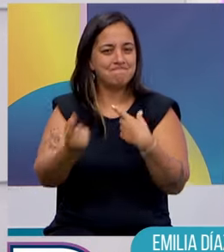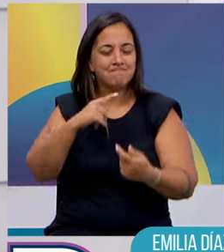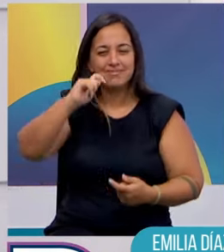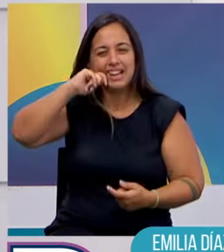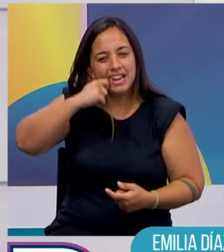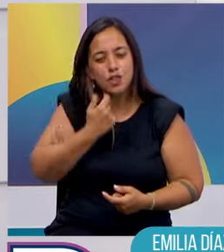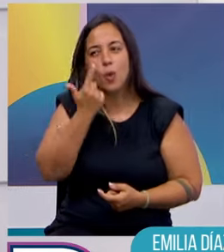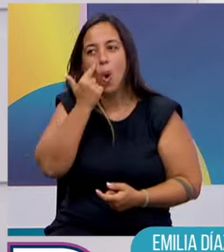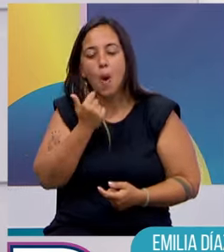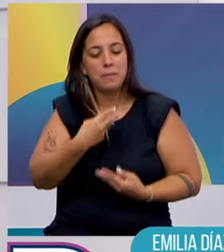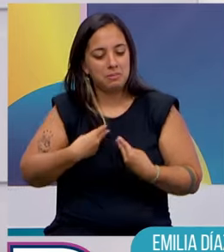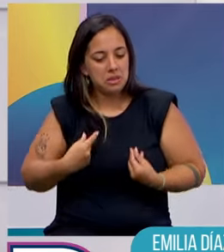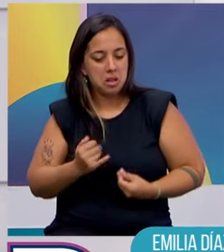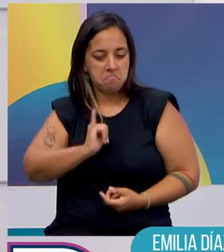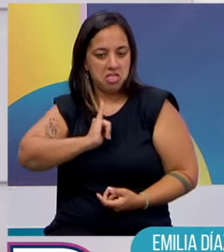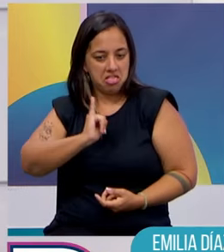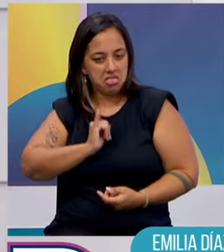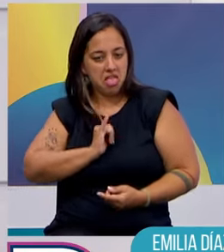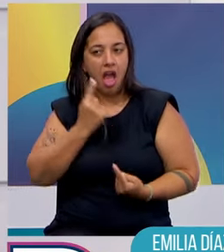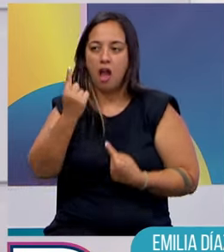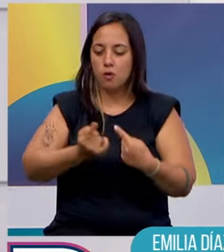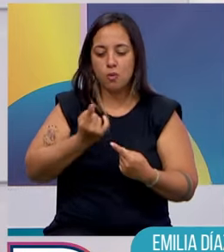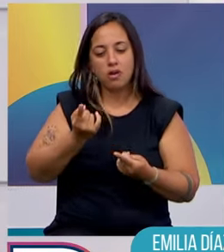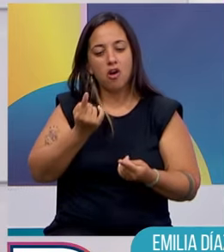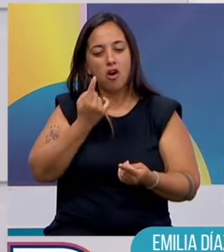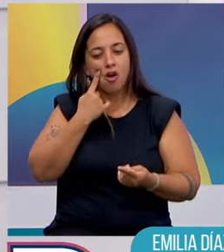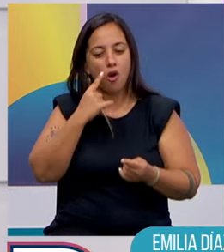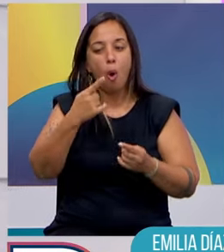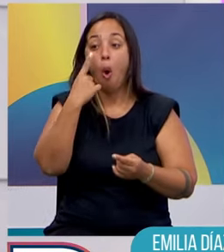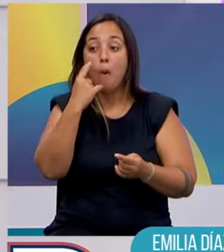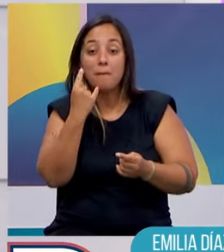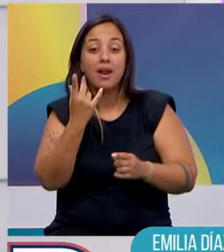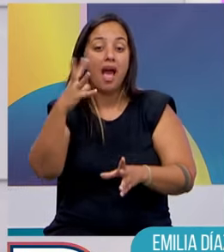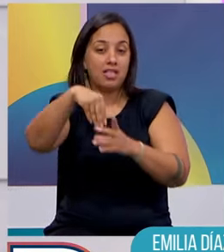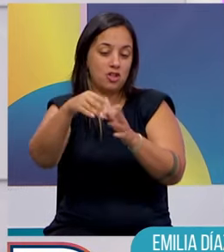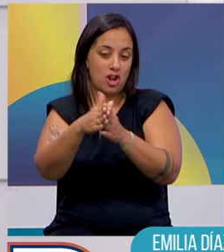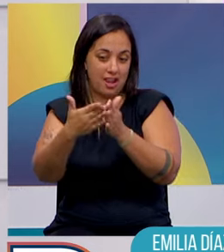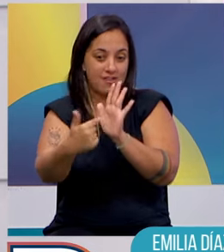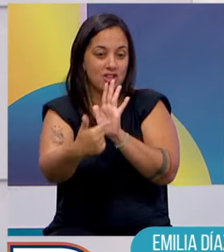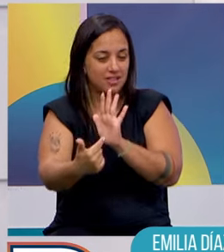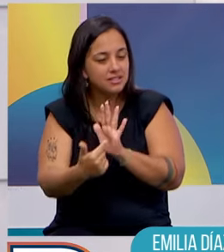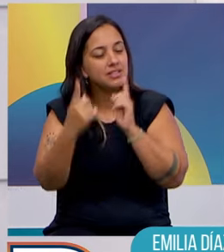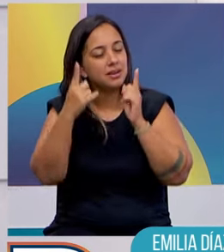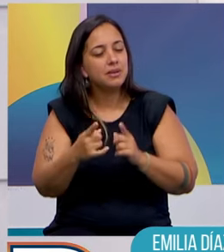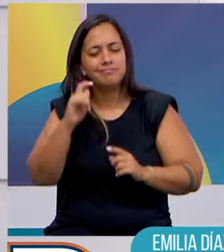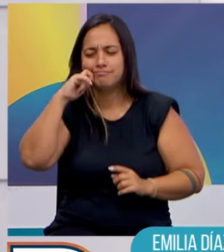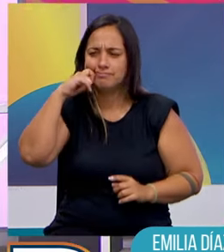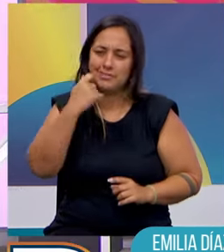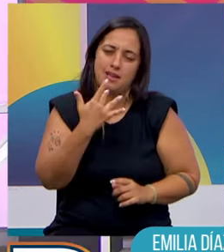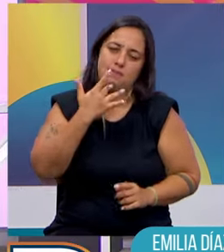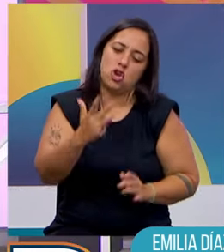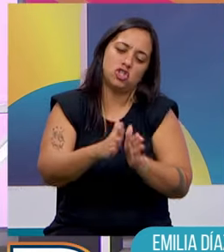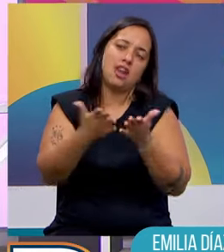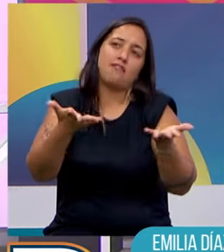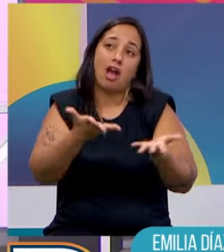de hombres que se sienten identificados con el camino de algunos varones que represento ahí. Divino libro para esta época del año,